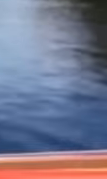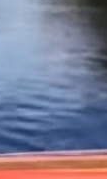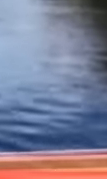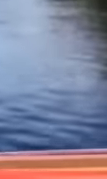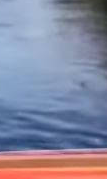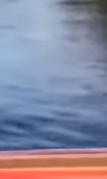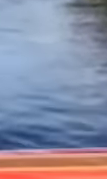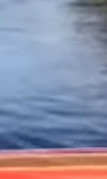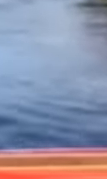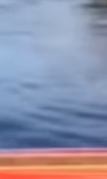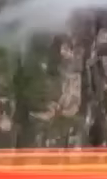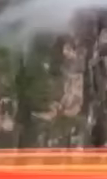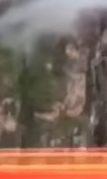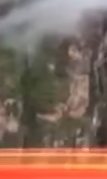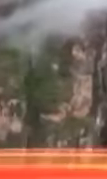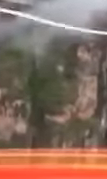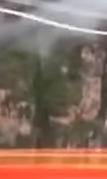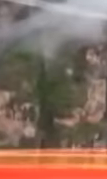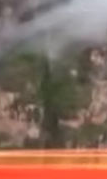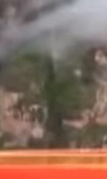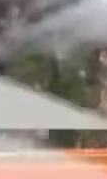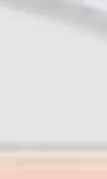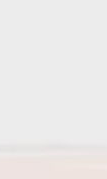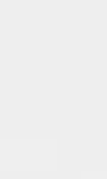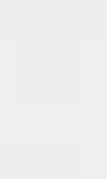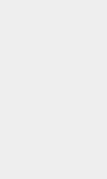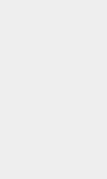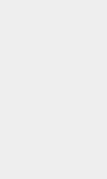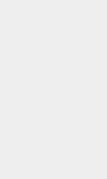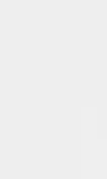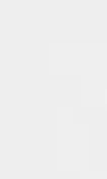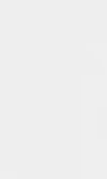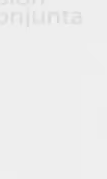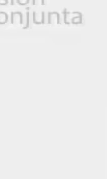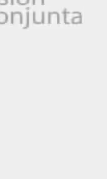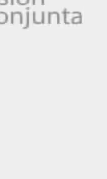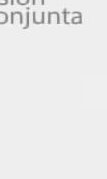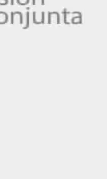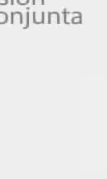por su atención. Sigamos haciendo patria.